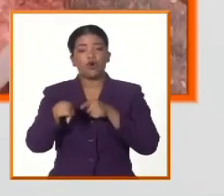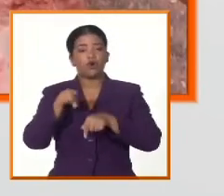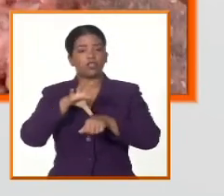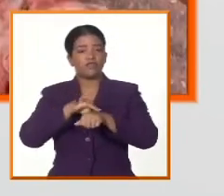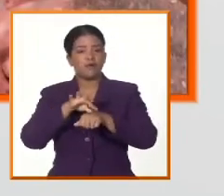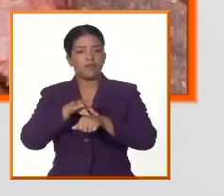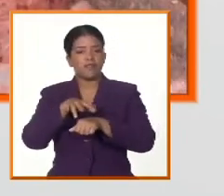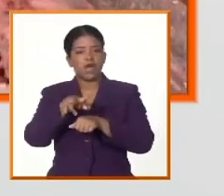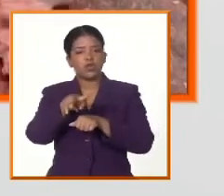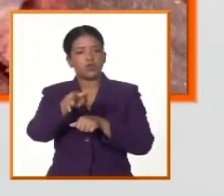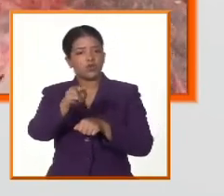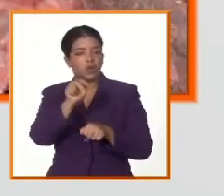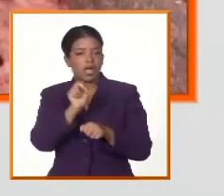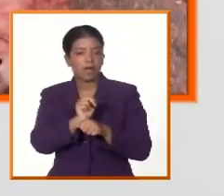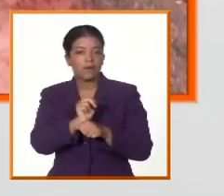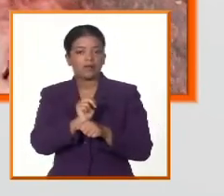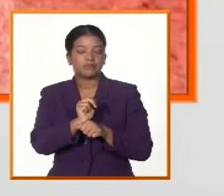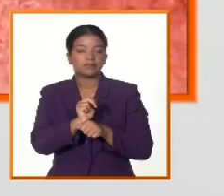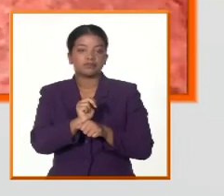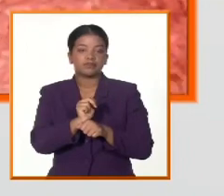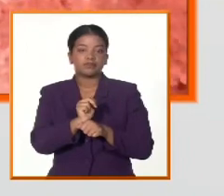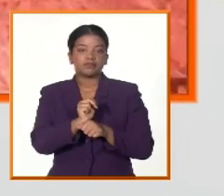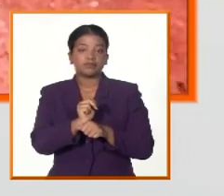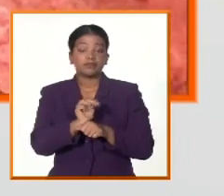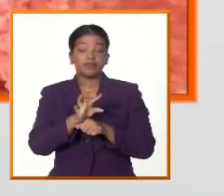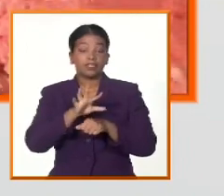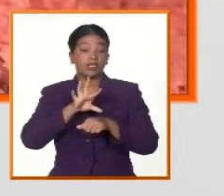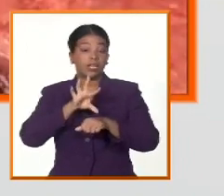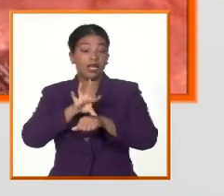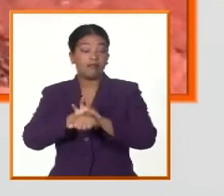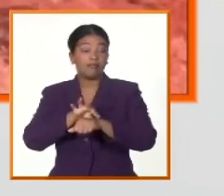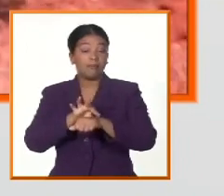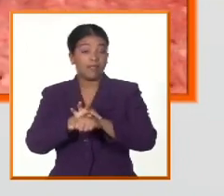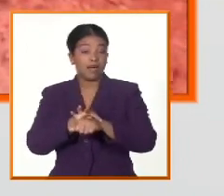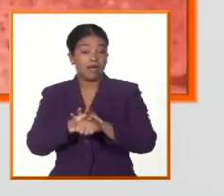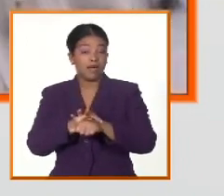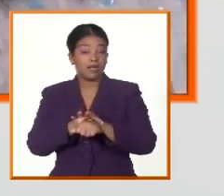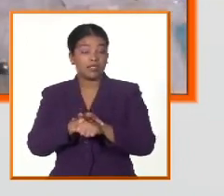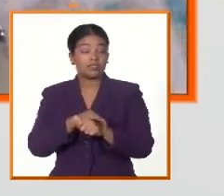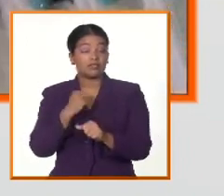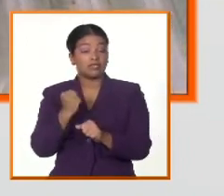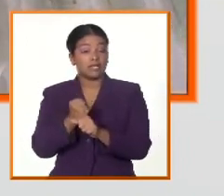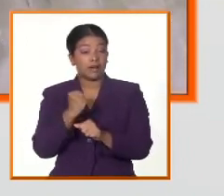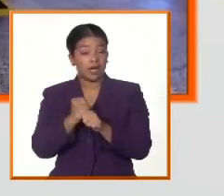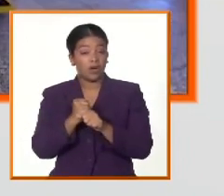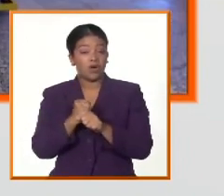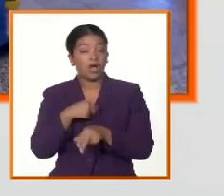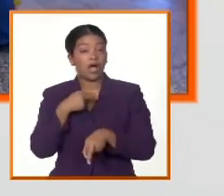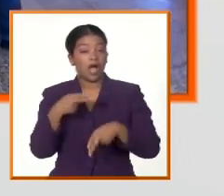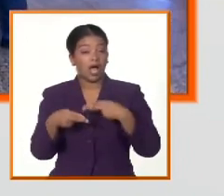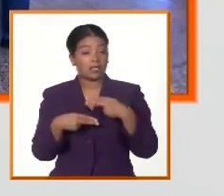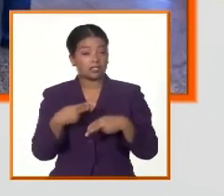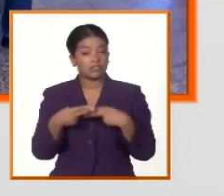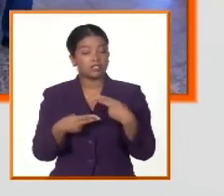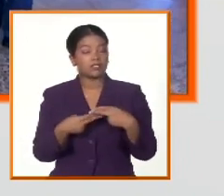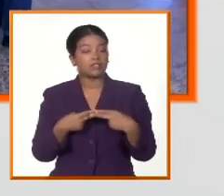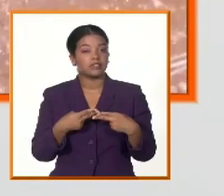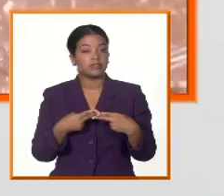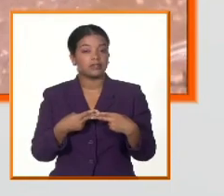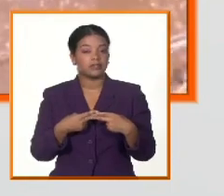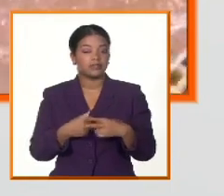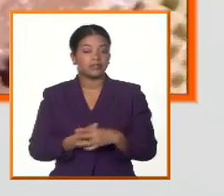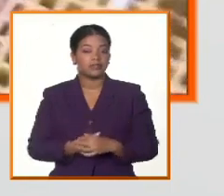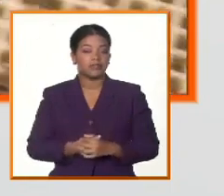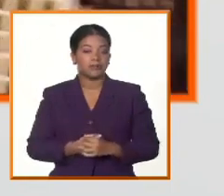metilónica Y esa enfermedad Y esa enfermedad hay un trabajo que se está haciendo y está relacionado con